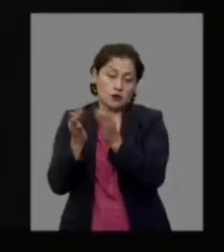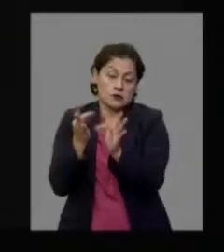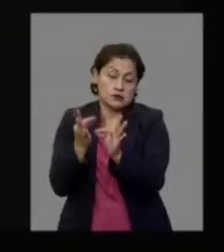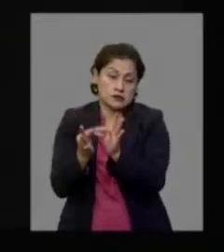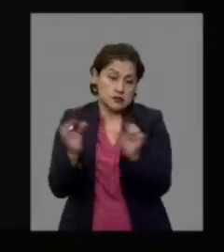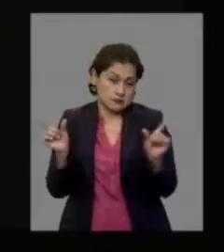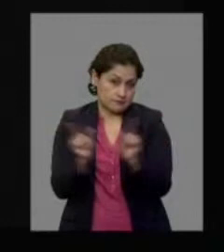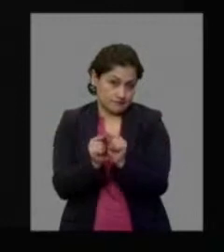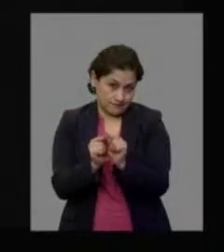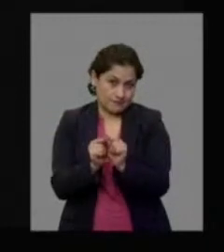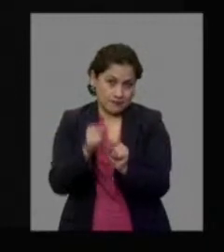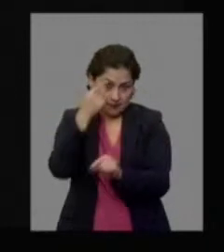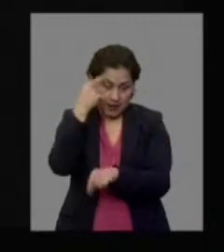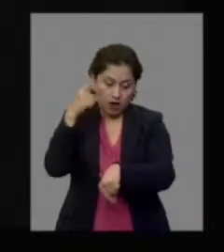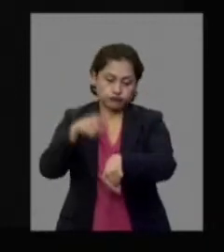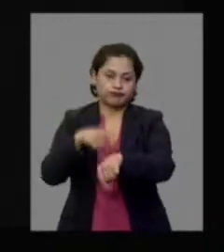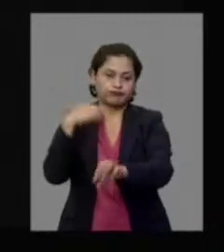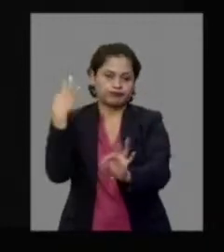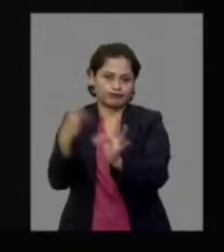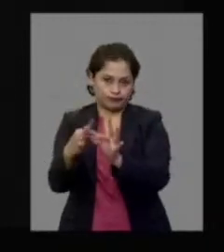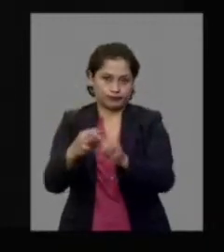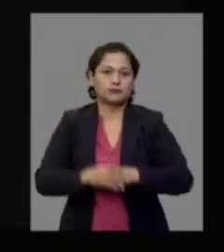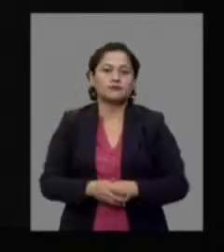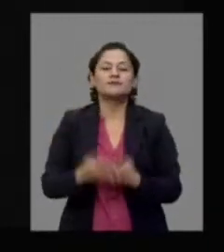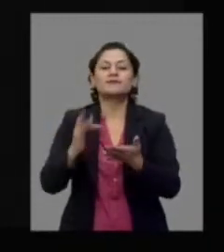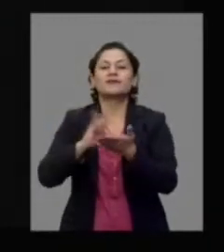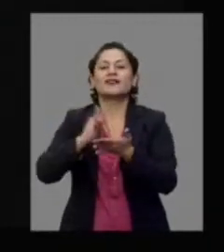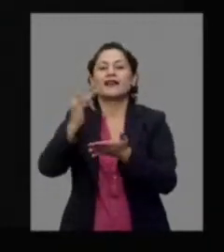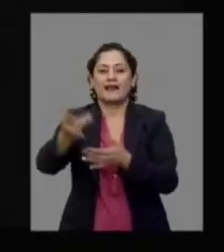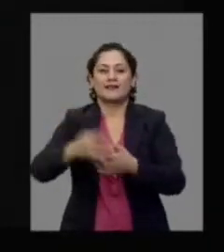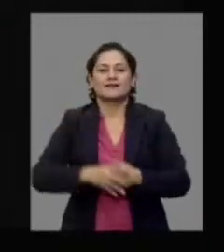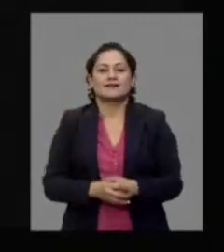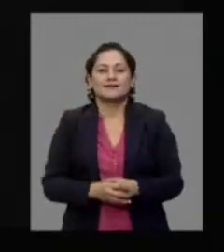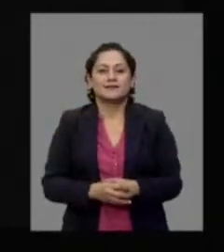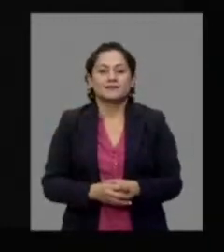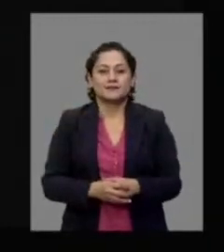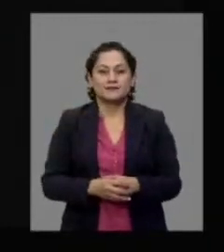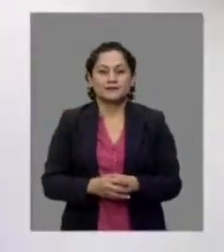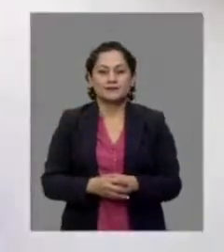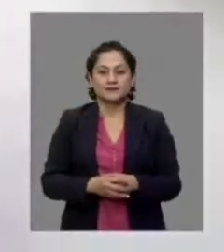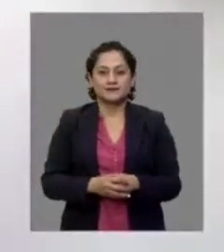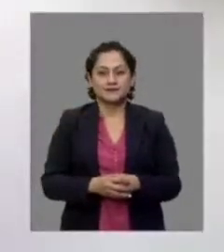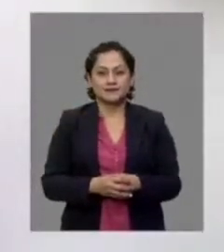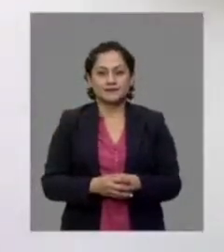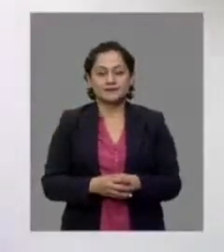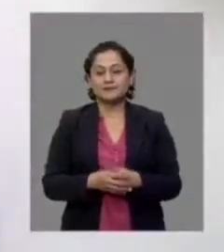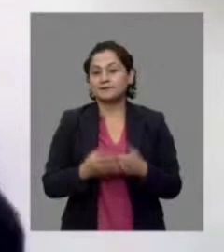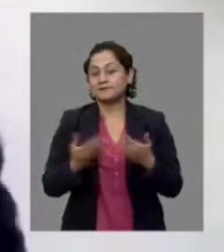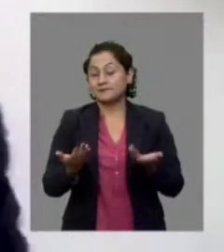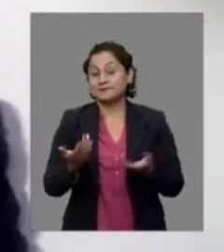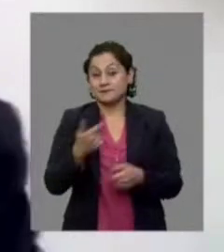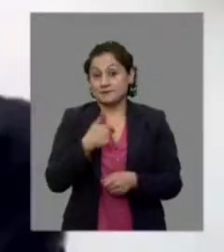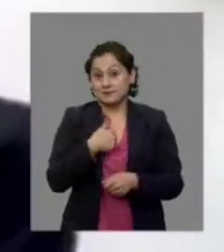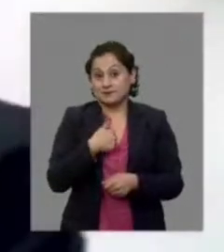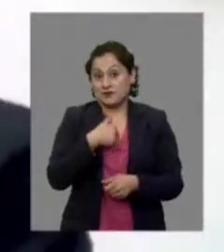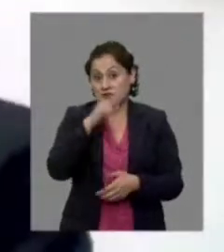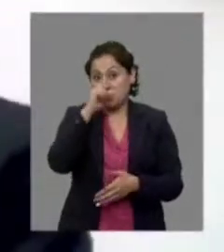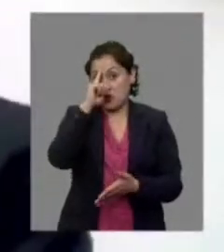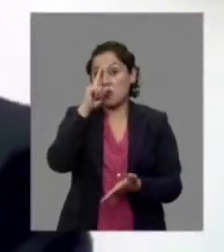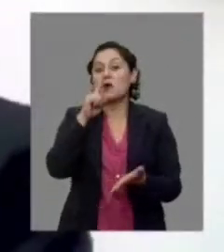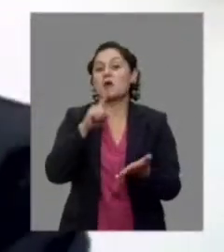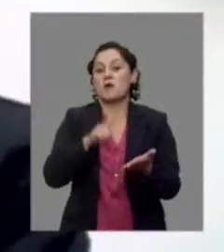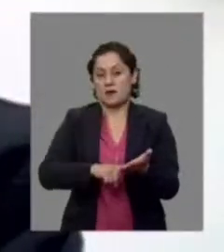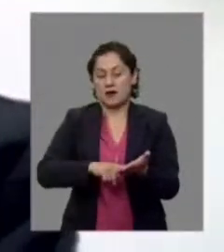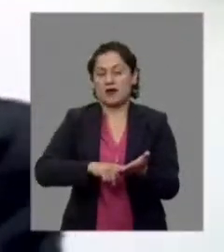para terminar en tiempo. Adelante, ministro. Gracias. Bueno, yo creo que voy a retomar algo